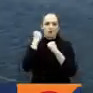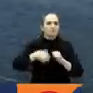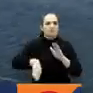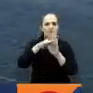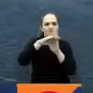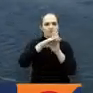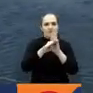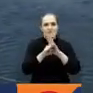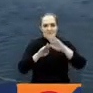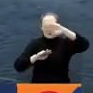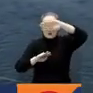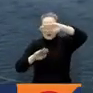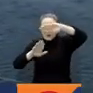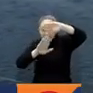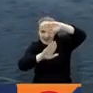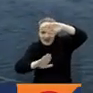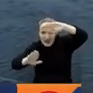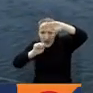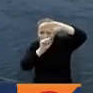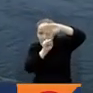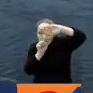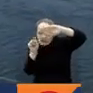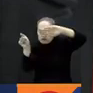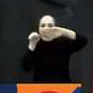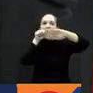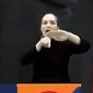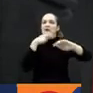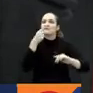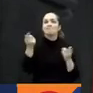la Mancha y prepara una serie de medidas de represalia.